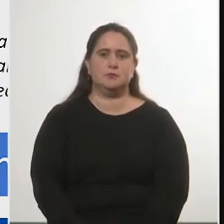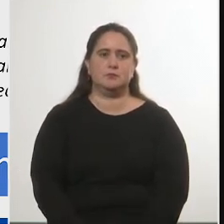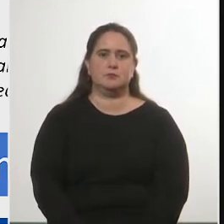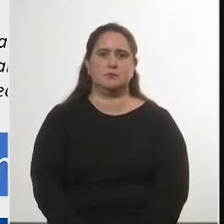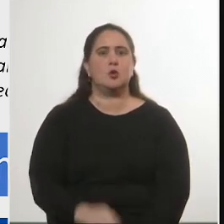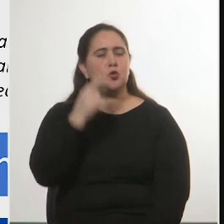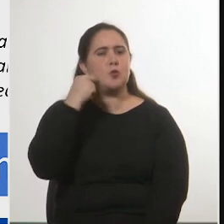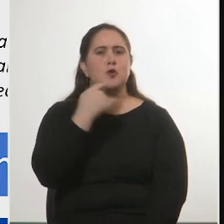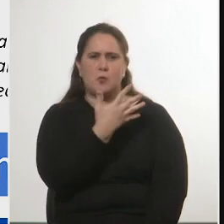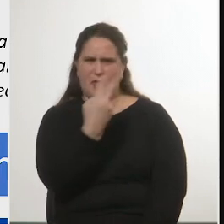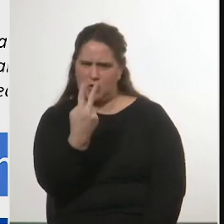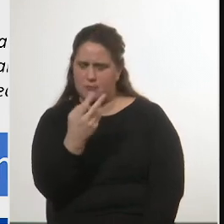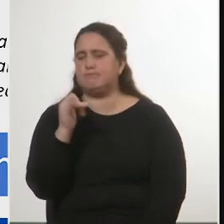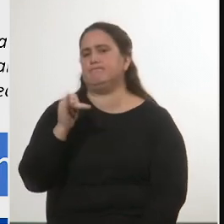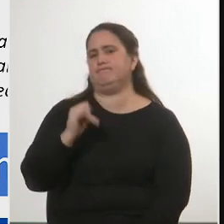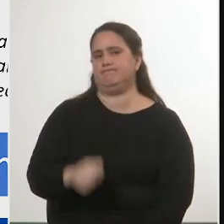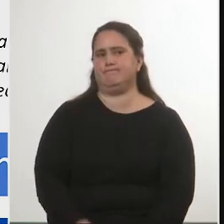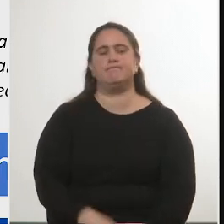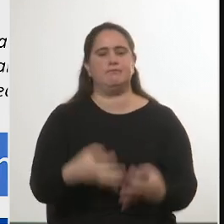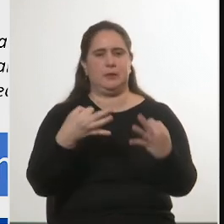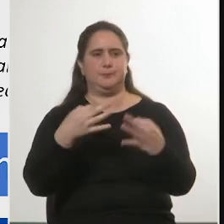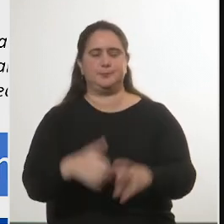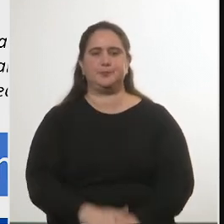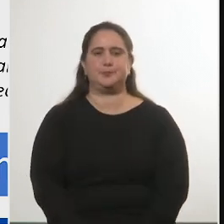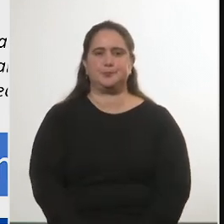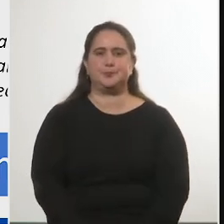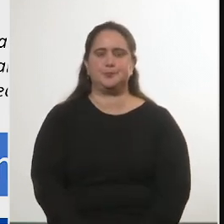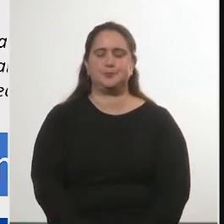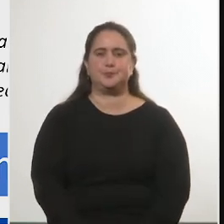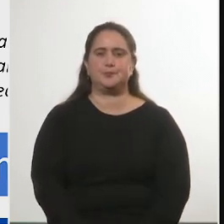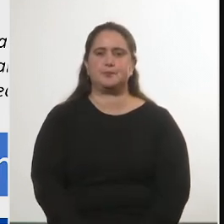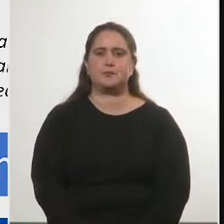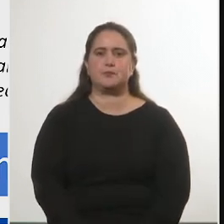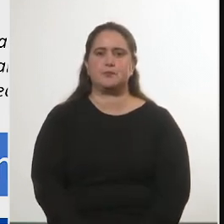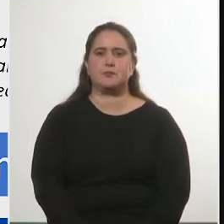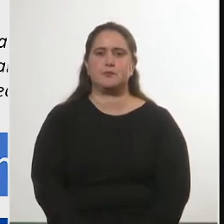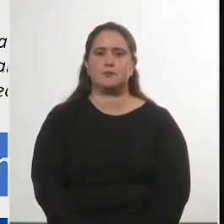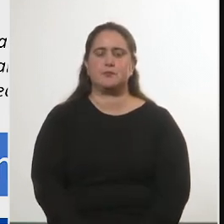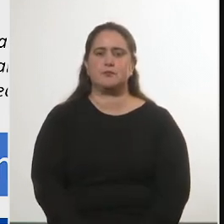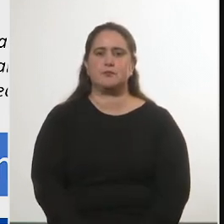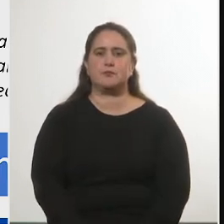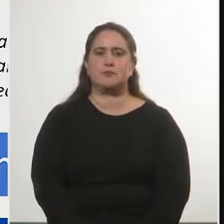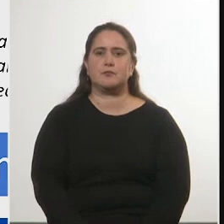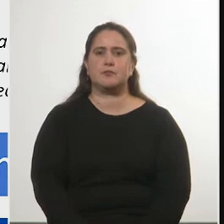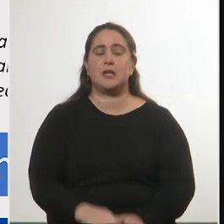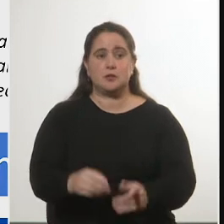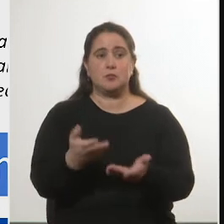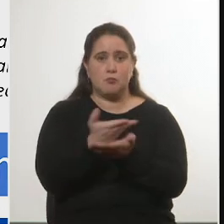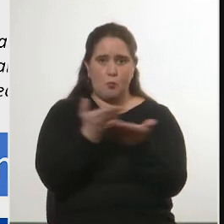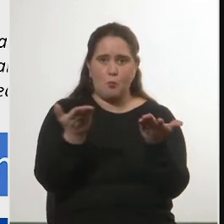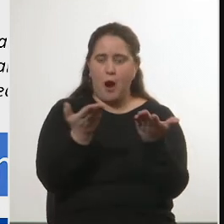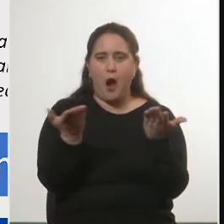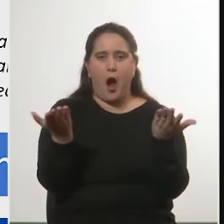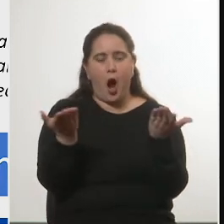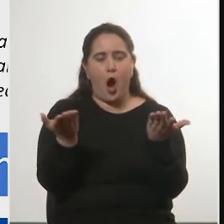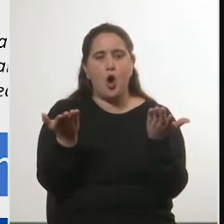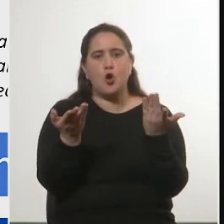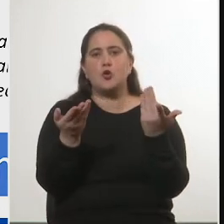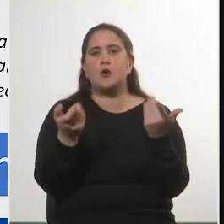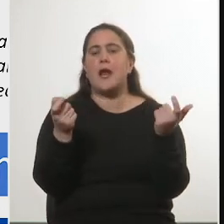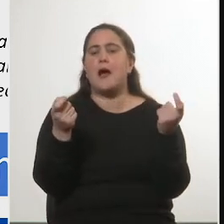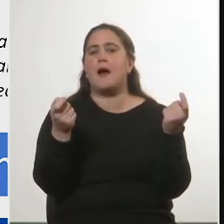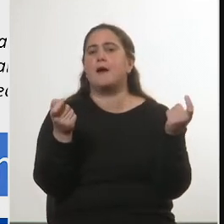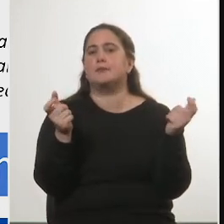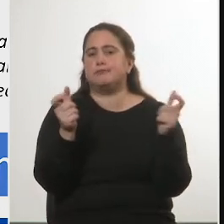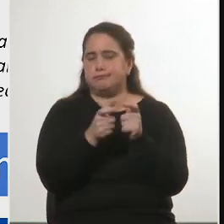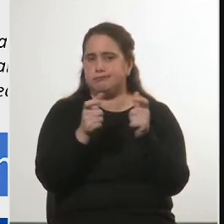la 52 esa? Sí. Bien. Hay gran parte de la evidencia actual de la asociación entre